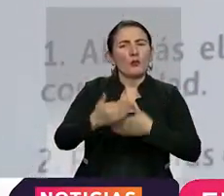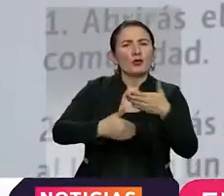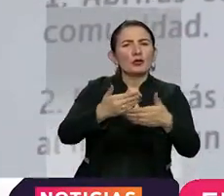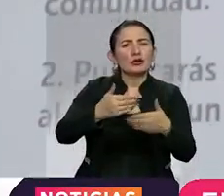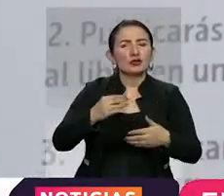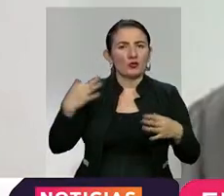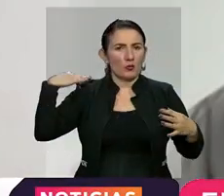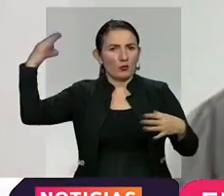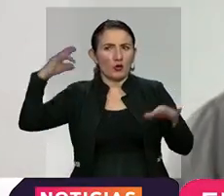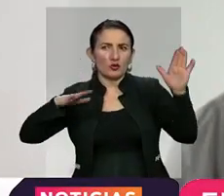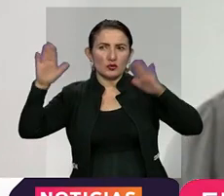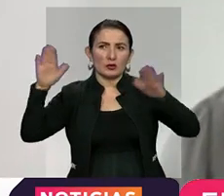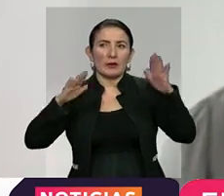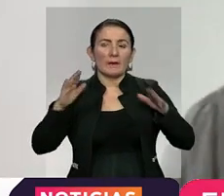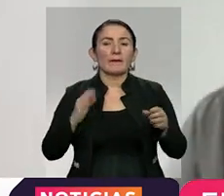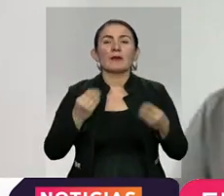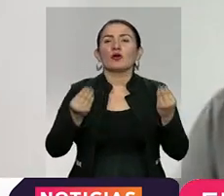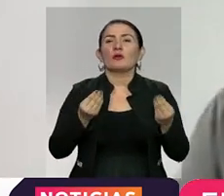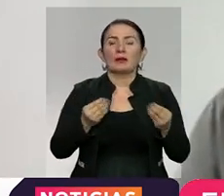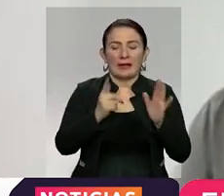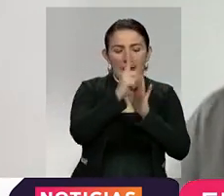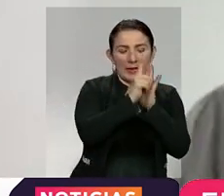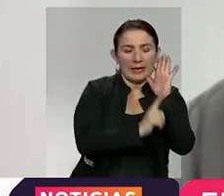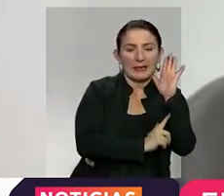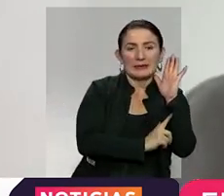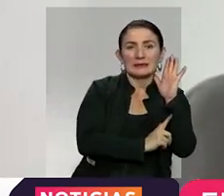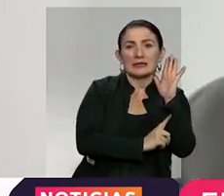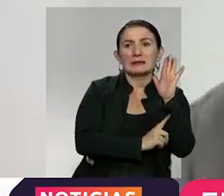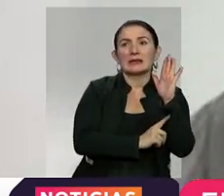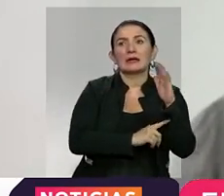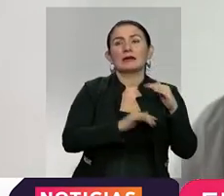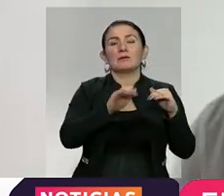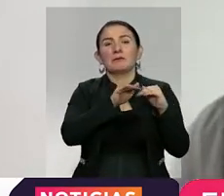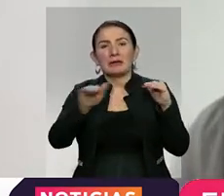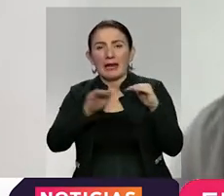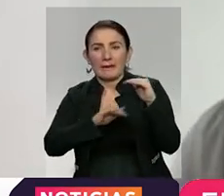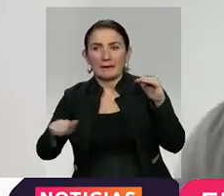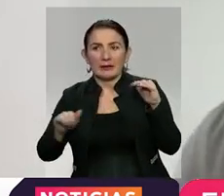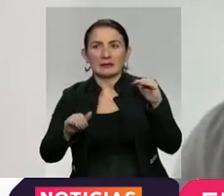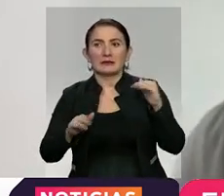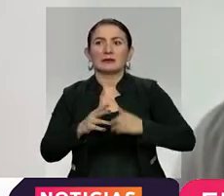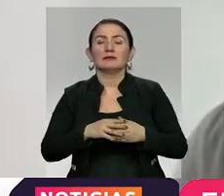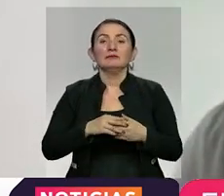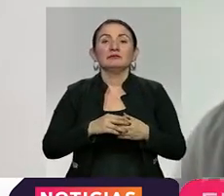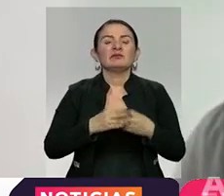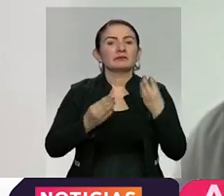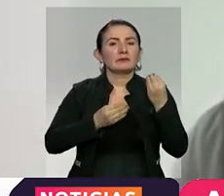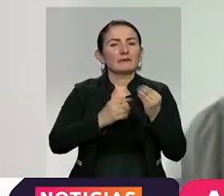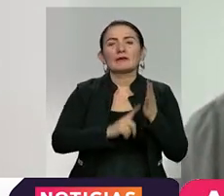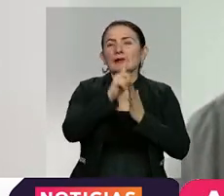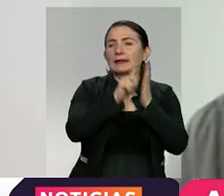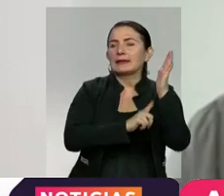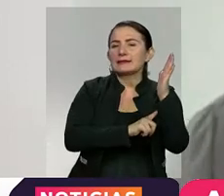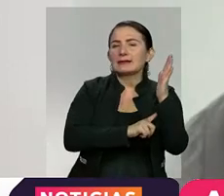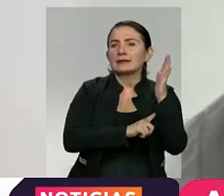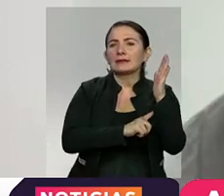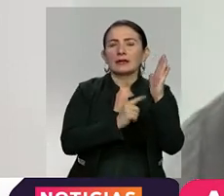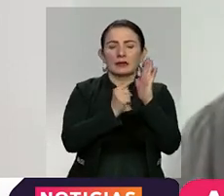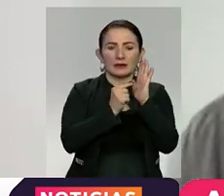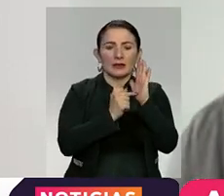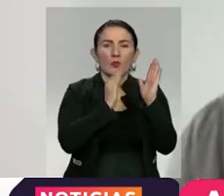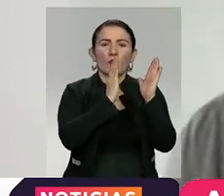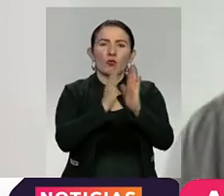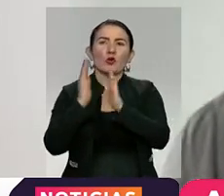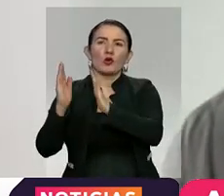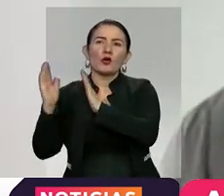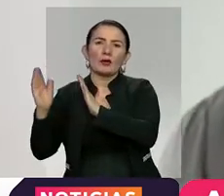de postulación? Ellos se pueden postular por listas o por planchas, ¿cierto? Y esas listas o planchas tienen unos bloques,